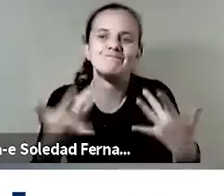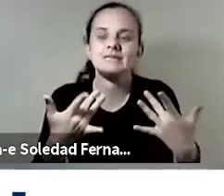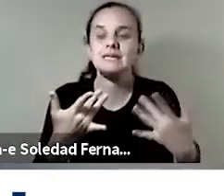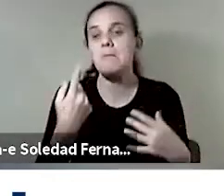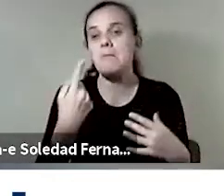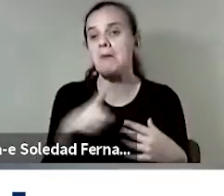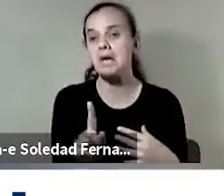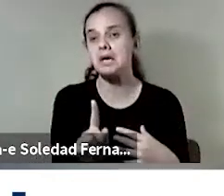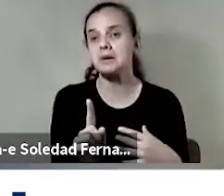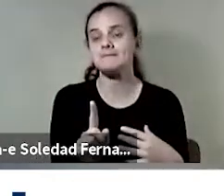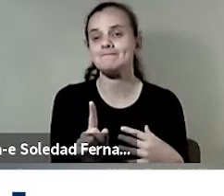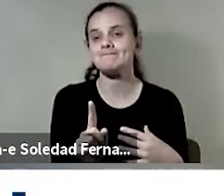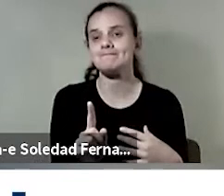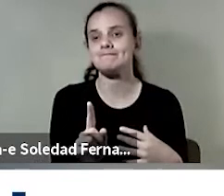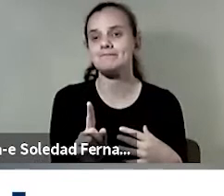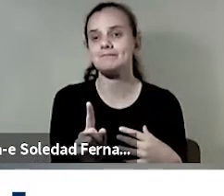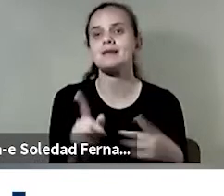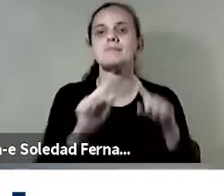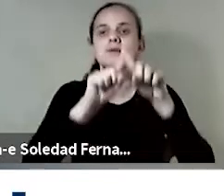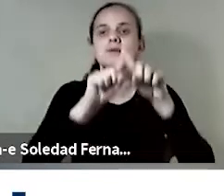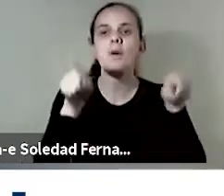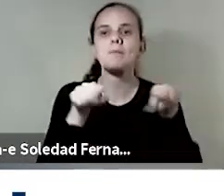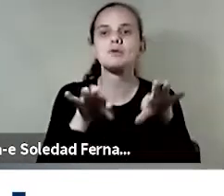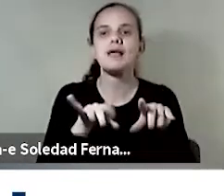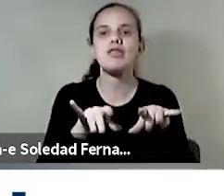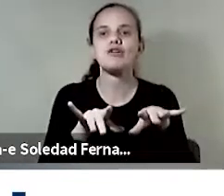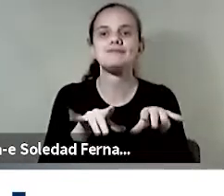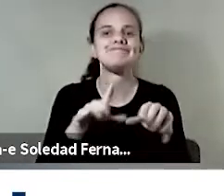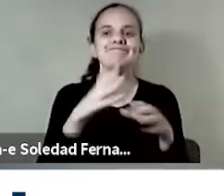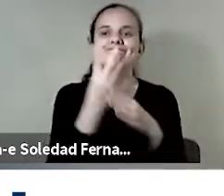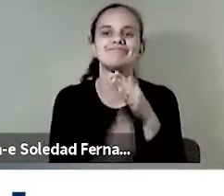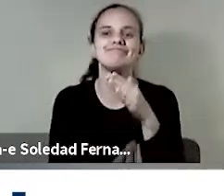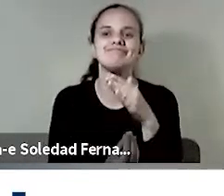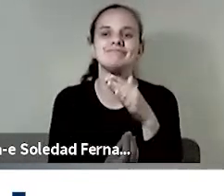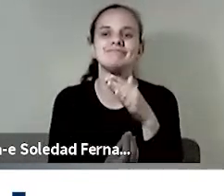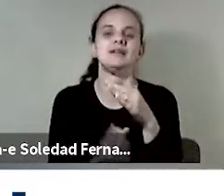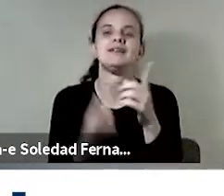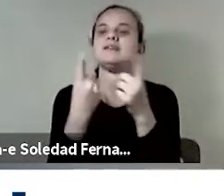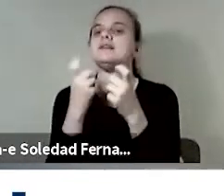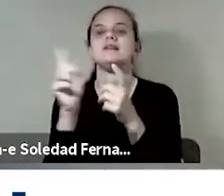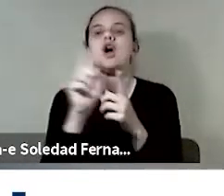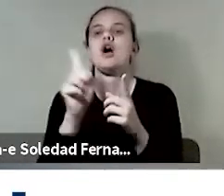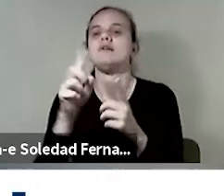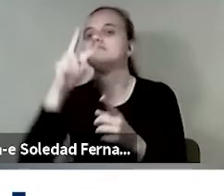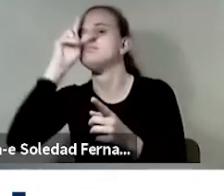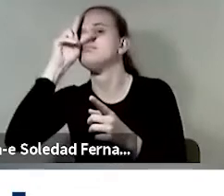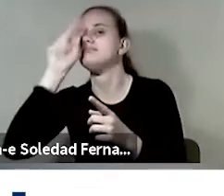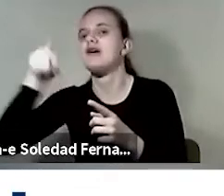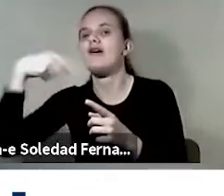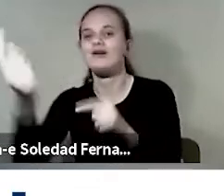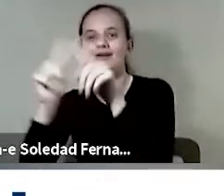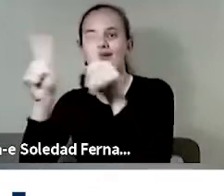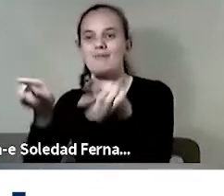chicos cursen en esa plataforma que sea genial, si no le va a levantar la computadora del